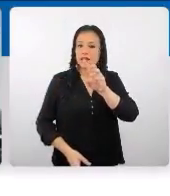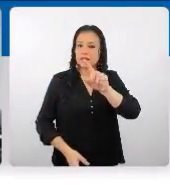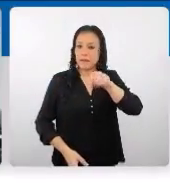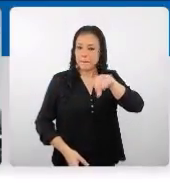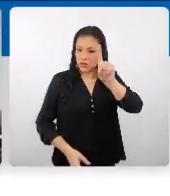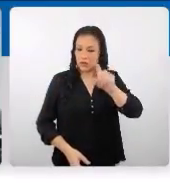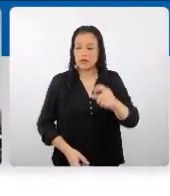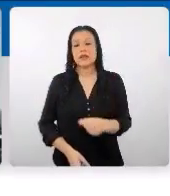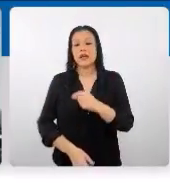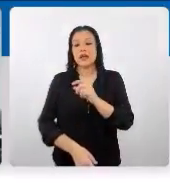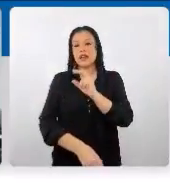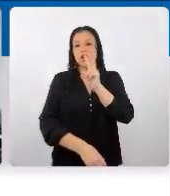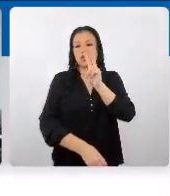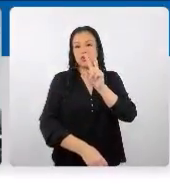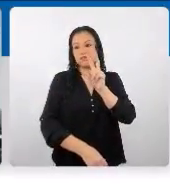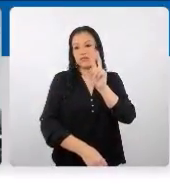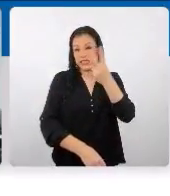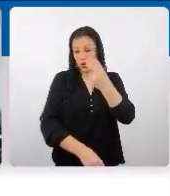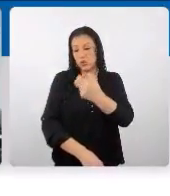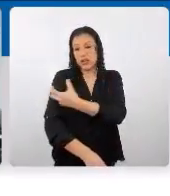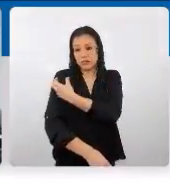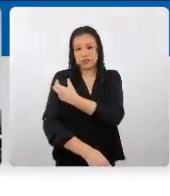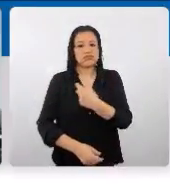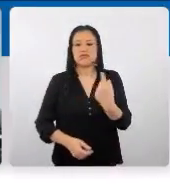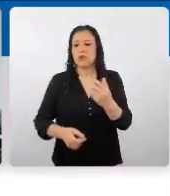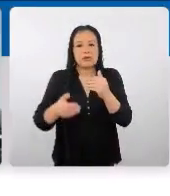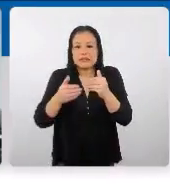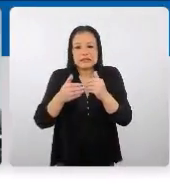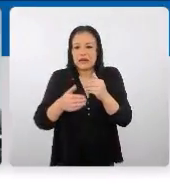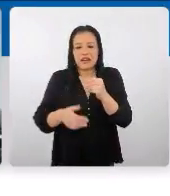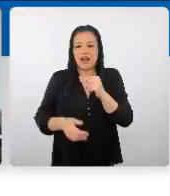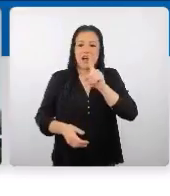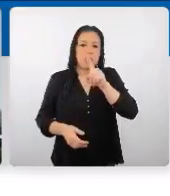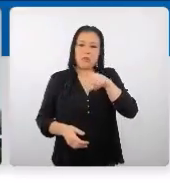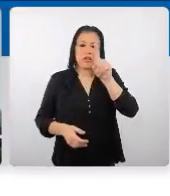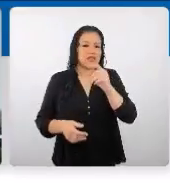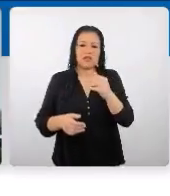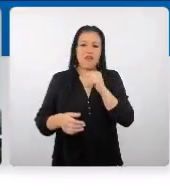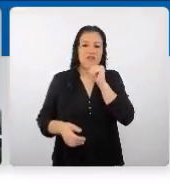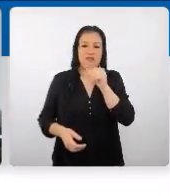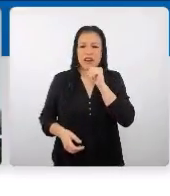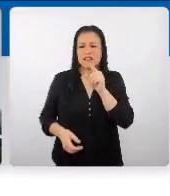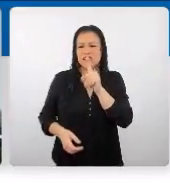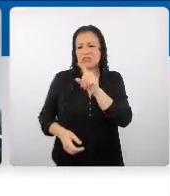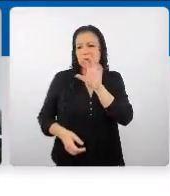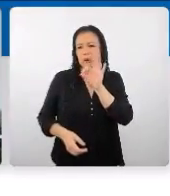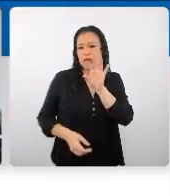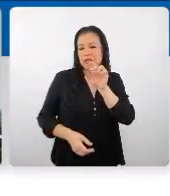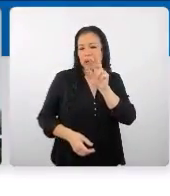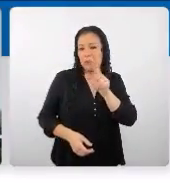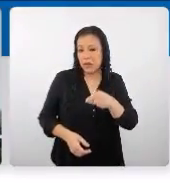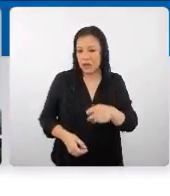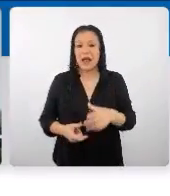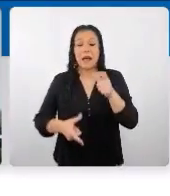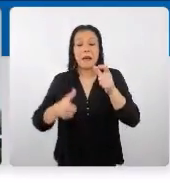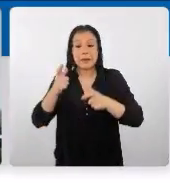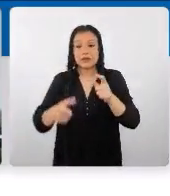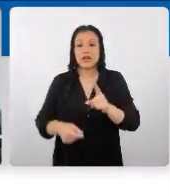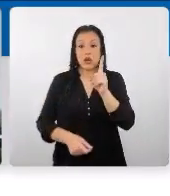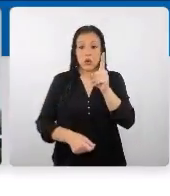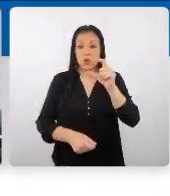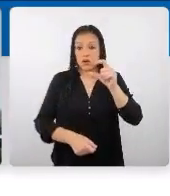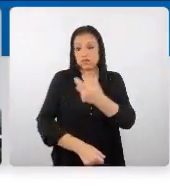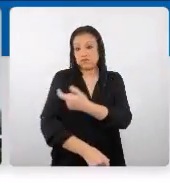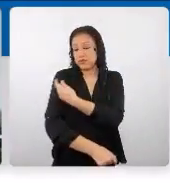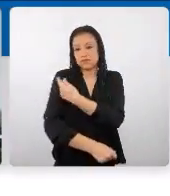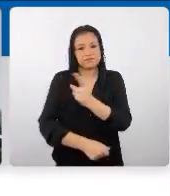segunda dosis no llega a 200 millones, es 193 millones. La proporción de la población vacunada con una dosis